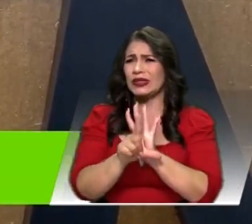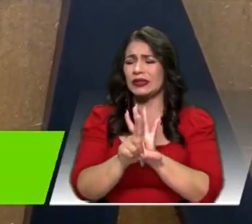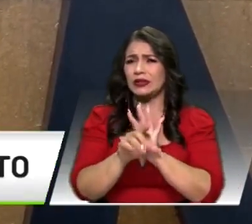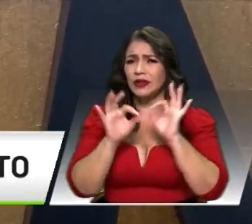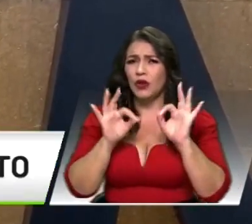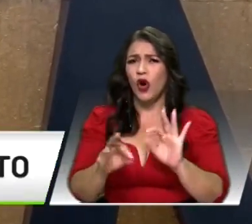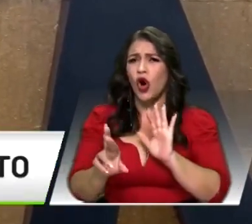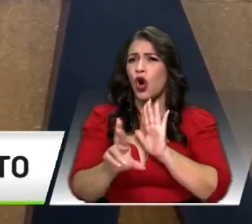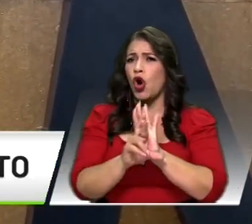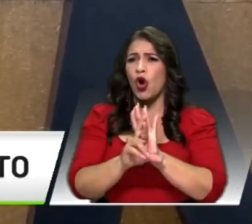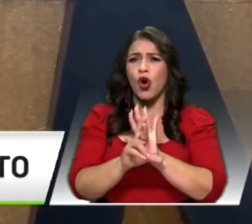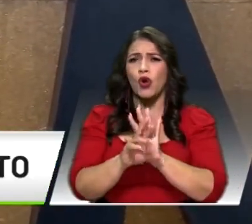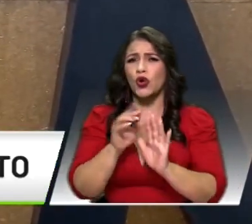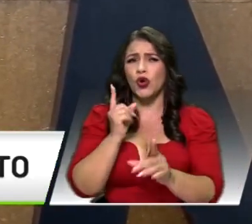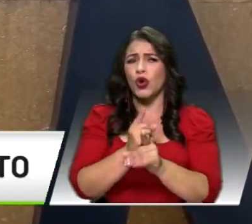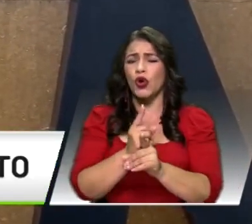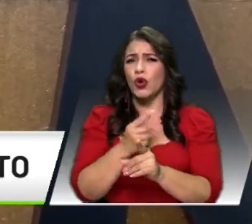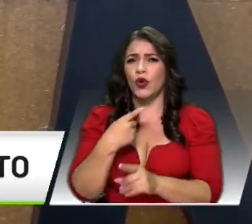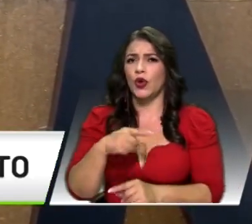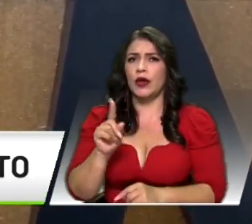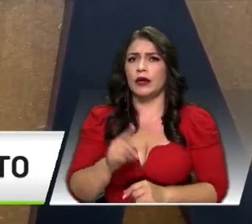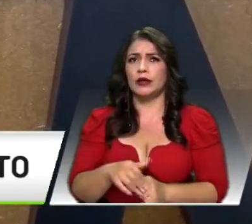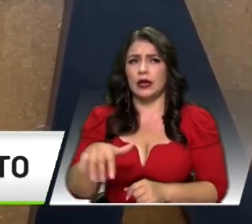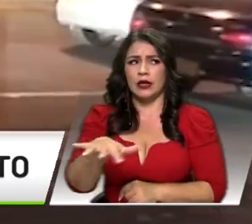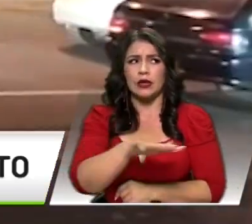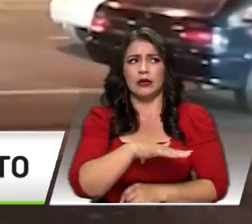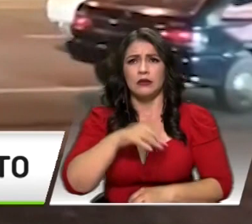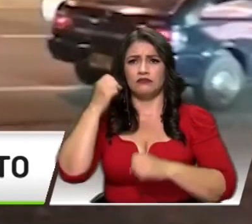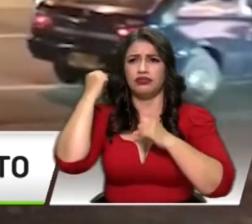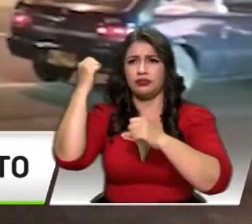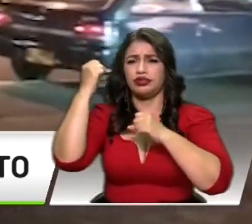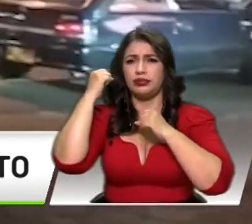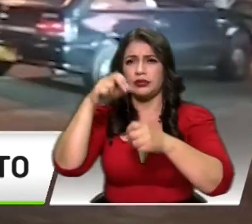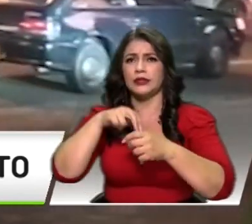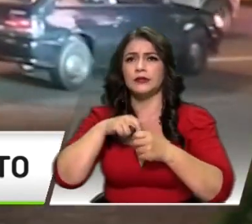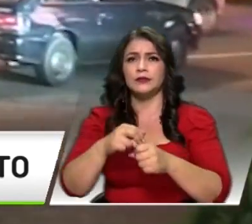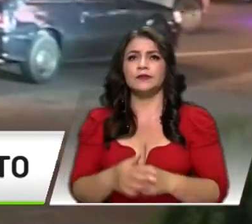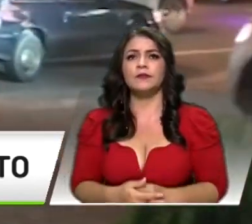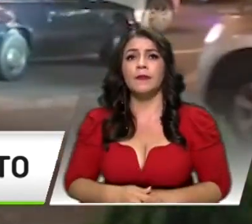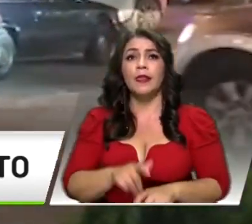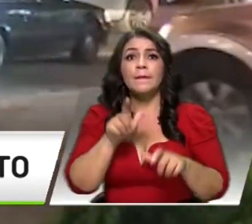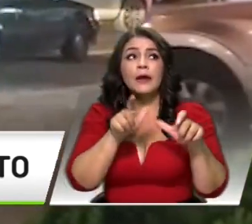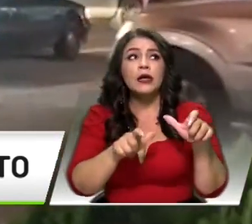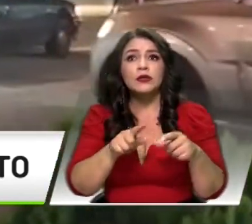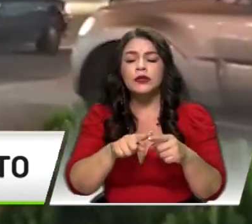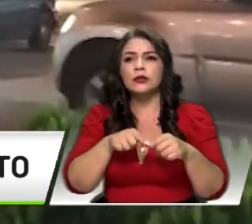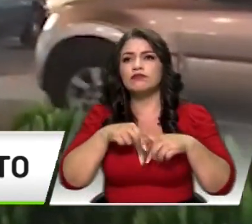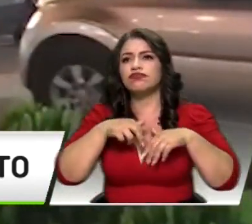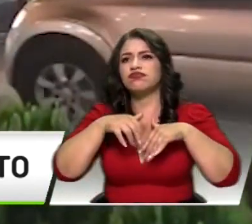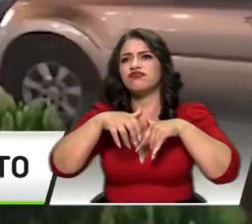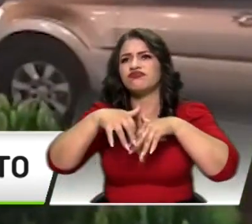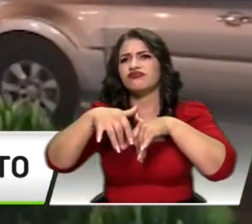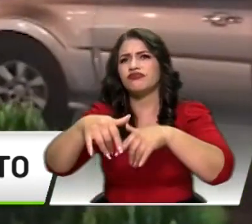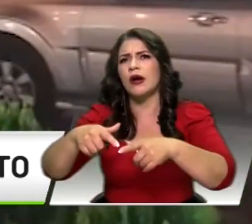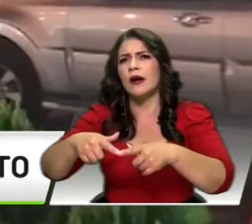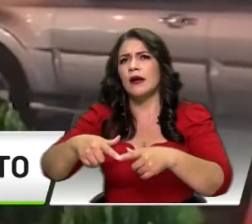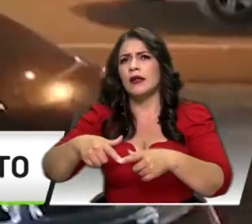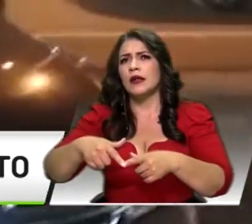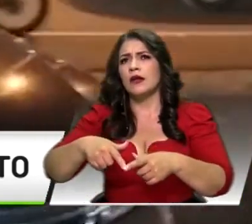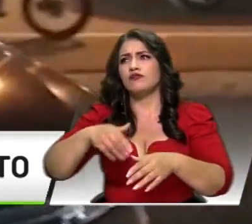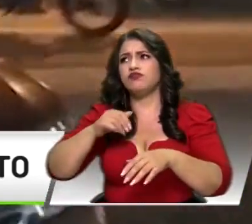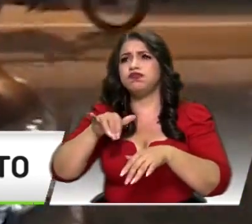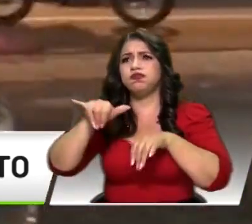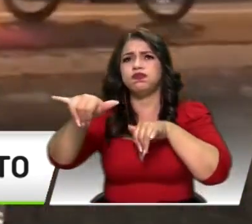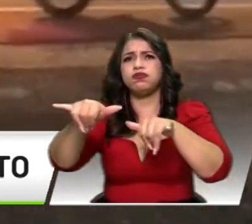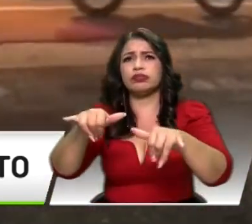marco del paro de transportes que vivimos en nuestro territorio por la protesta decenas de personas caminaron con maletas Para no perder sus vuelos